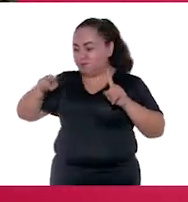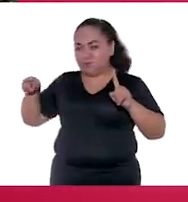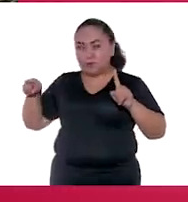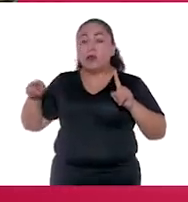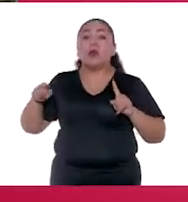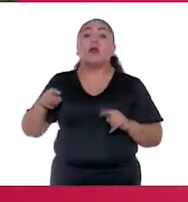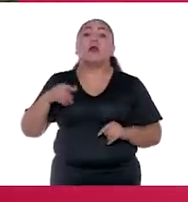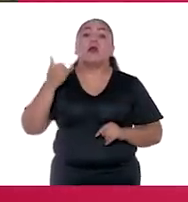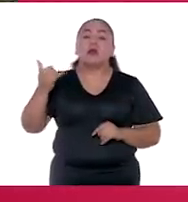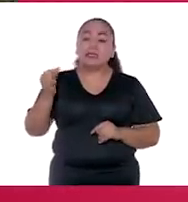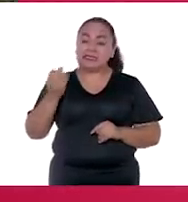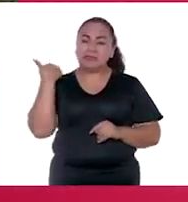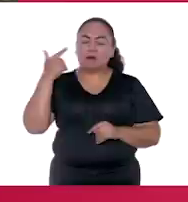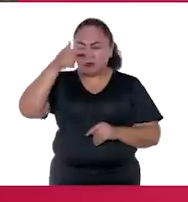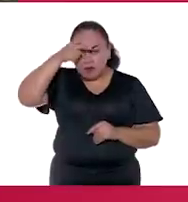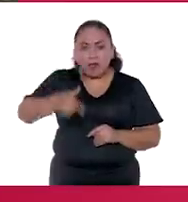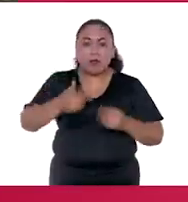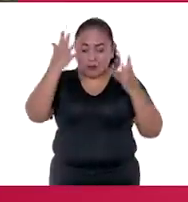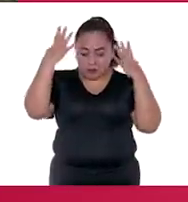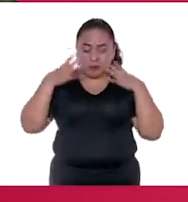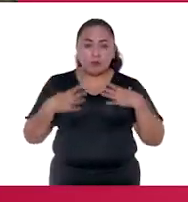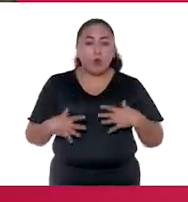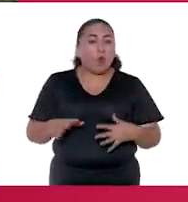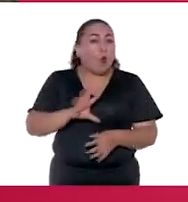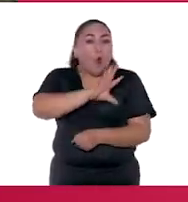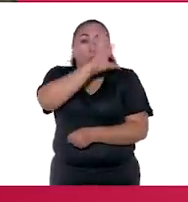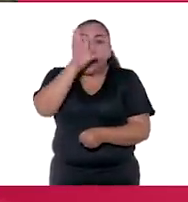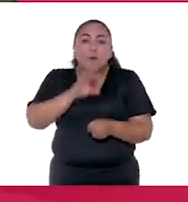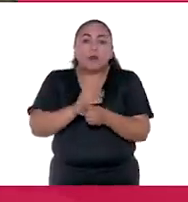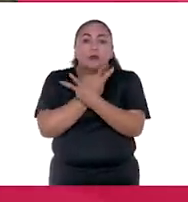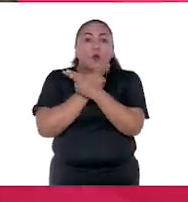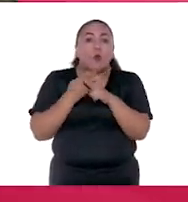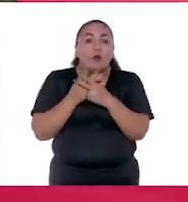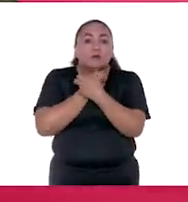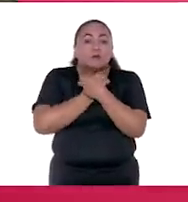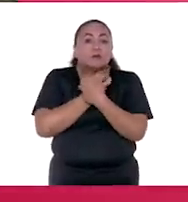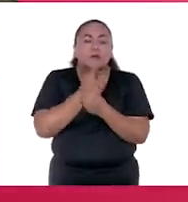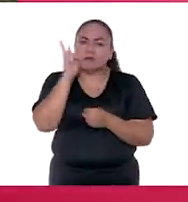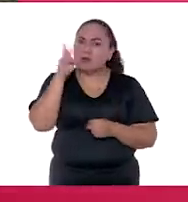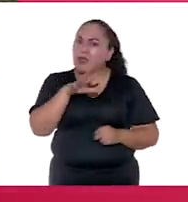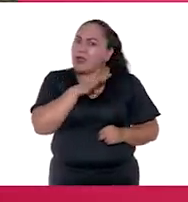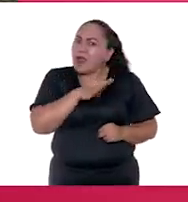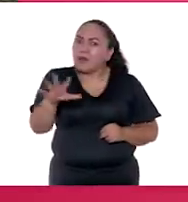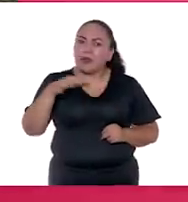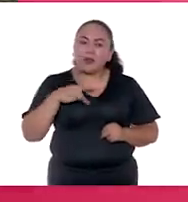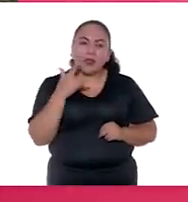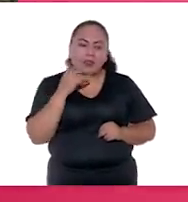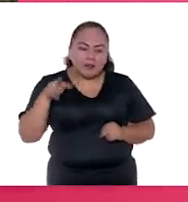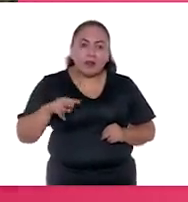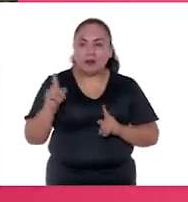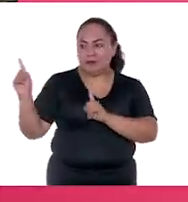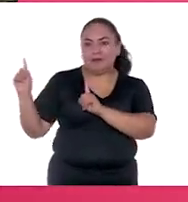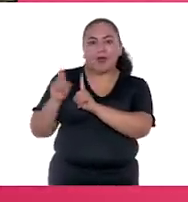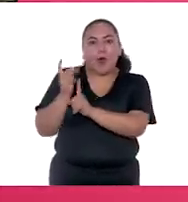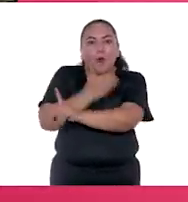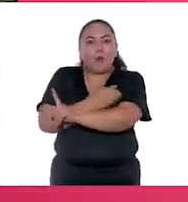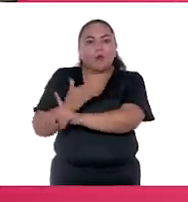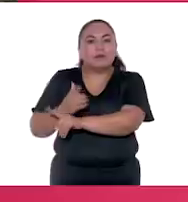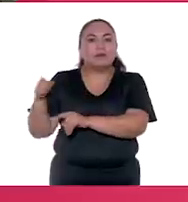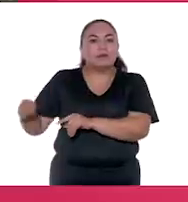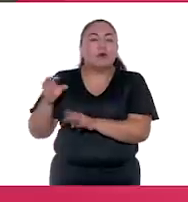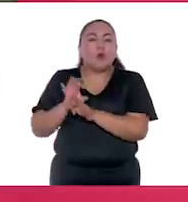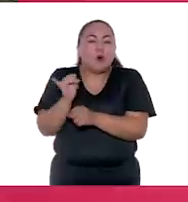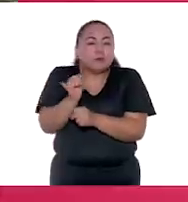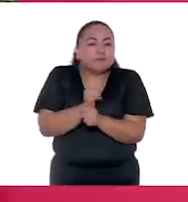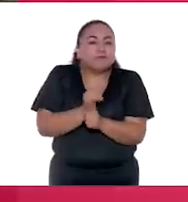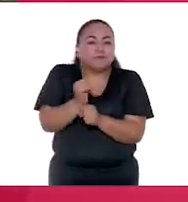esta zona el esqueleto completo de un dinosaurio. Es increíble estar en este lugar y acompañado de alguien que se ha dedicado a